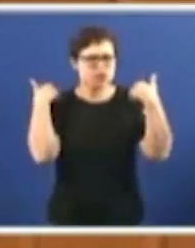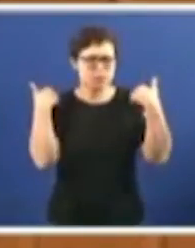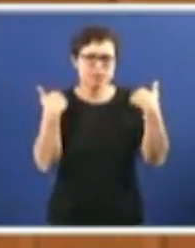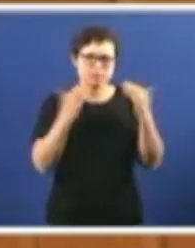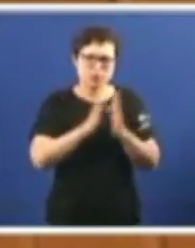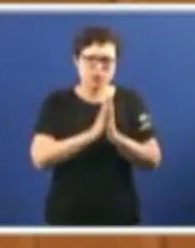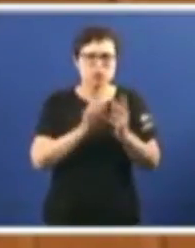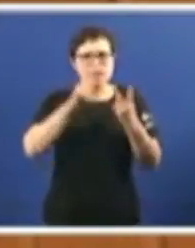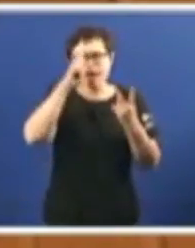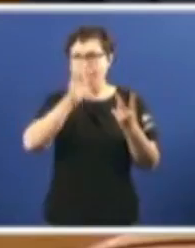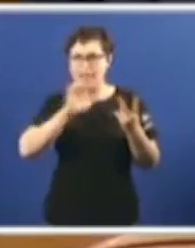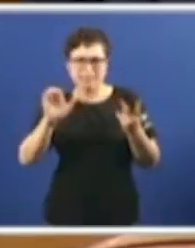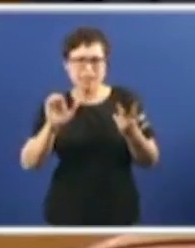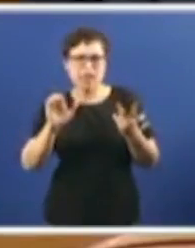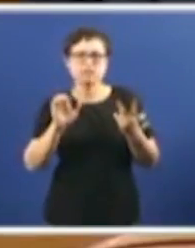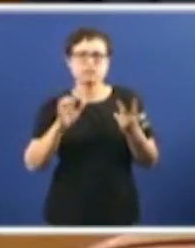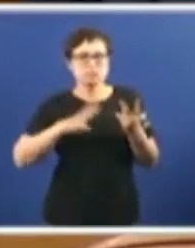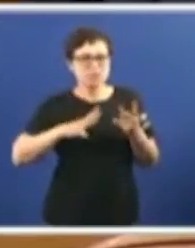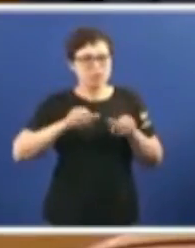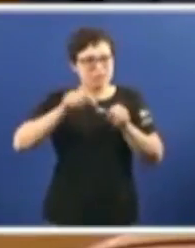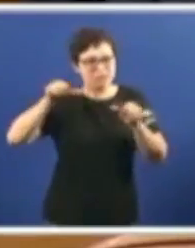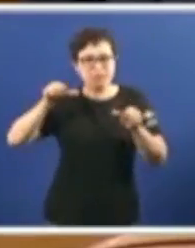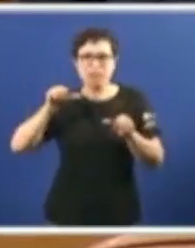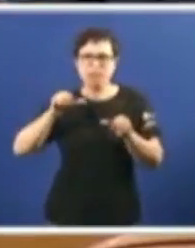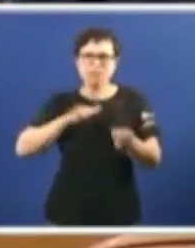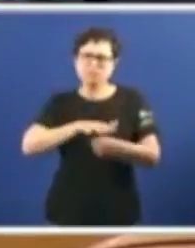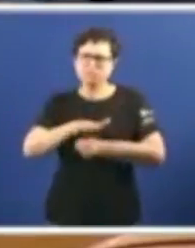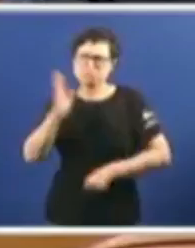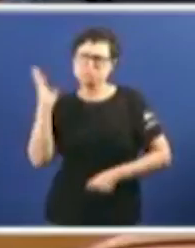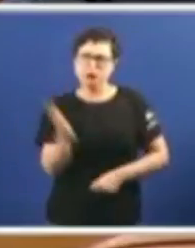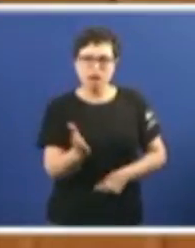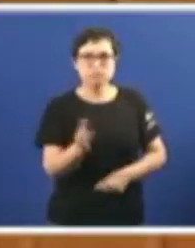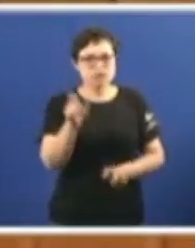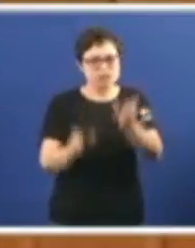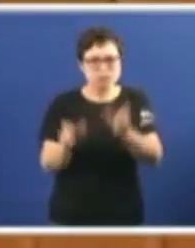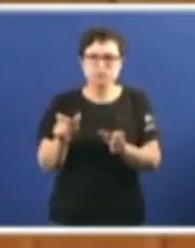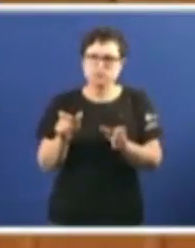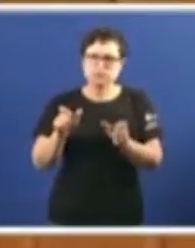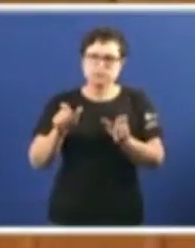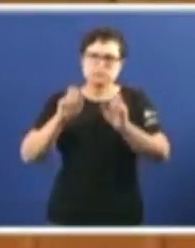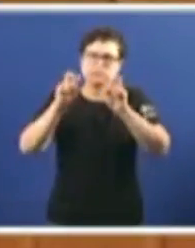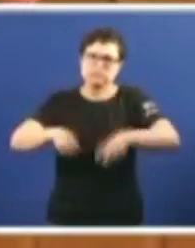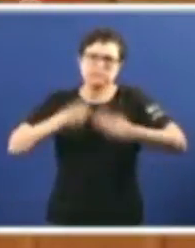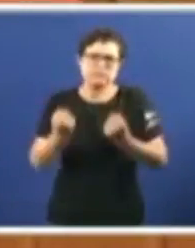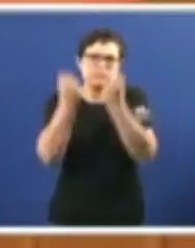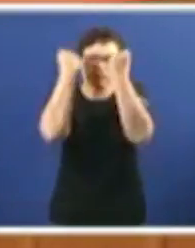por favor, fagan algo por subsanar o enorme dano que fixeron a toda a cidadanía e por sumirnos no caos. Isto é só un primeiro paso.